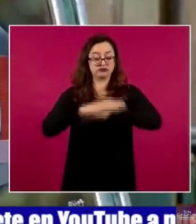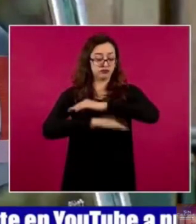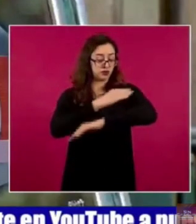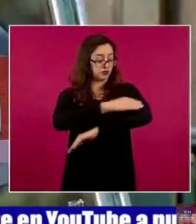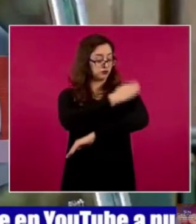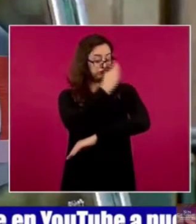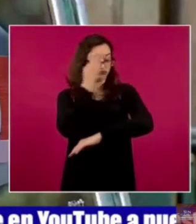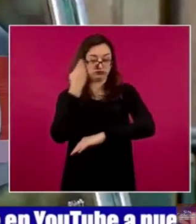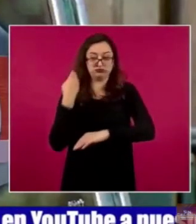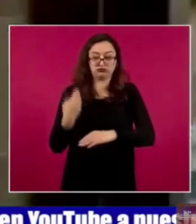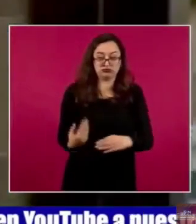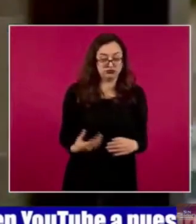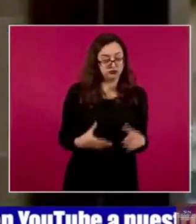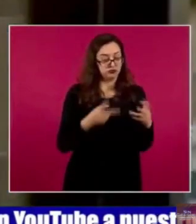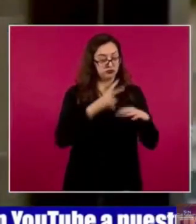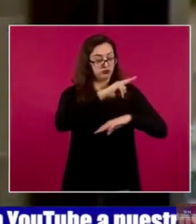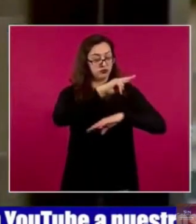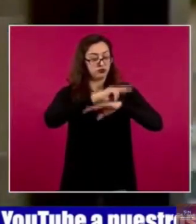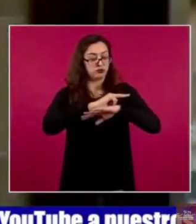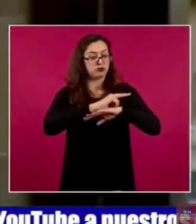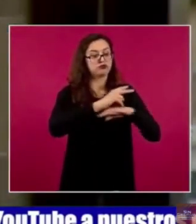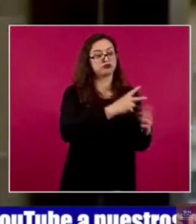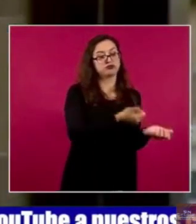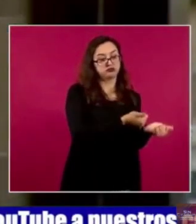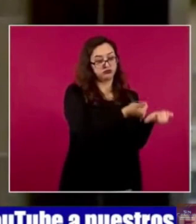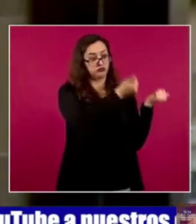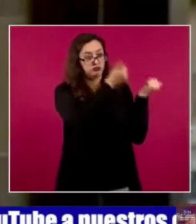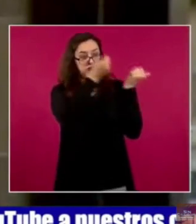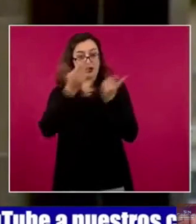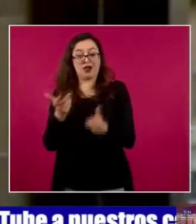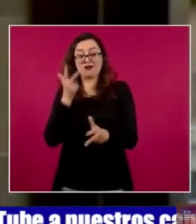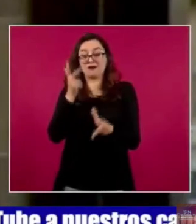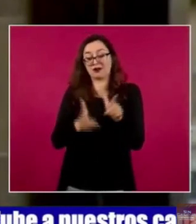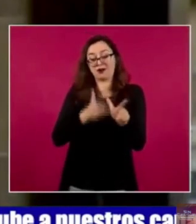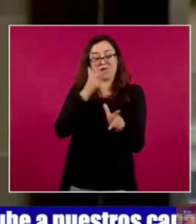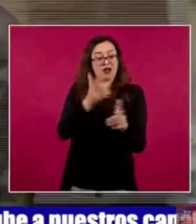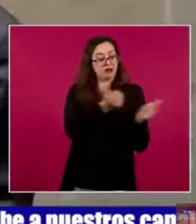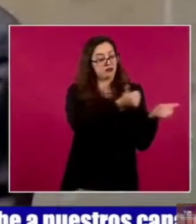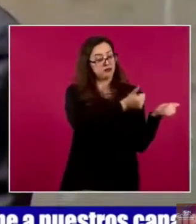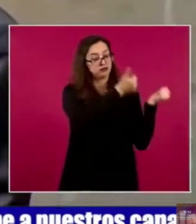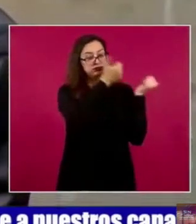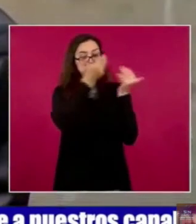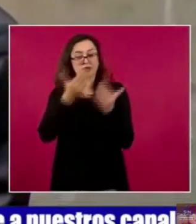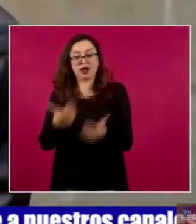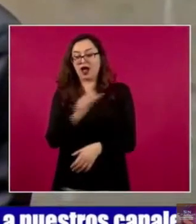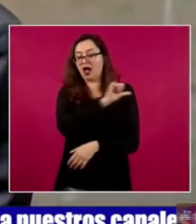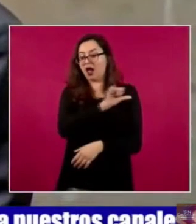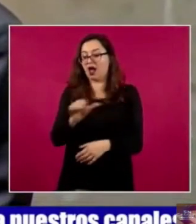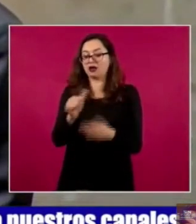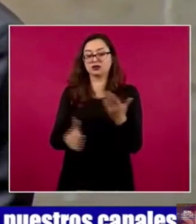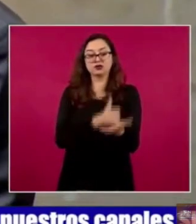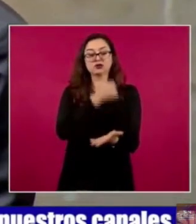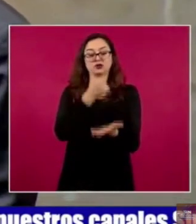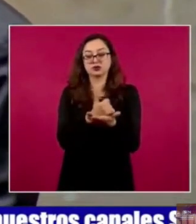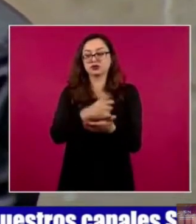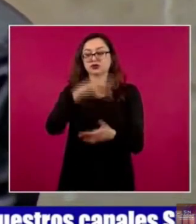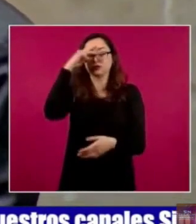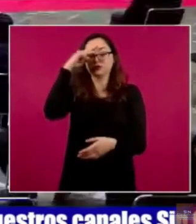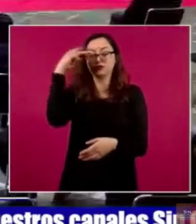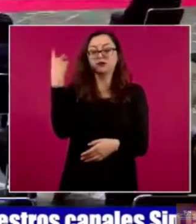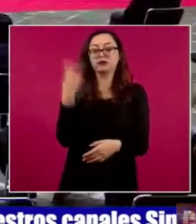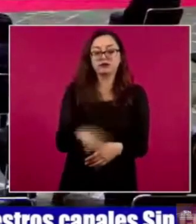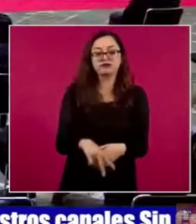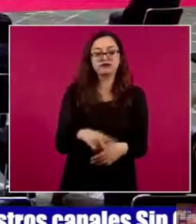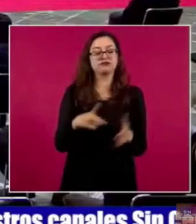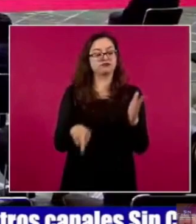la Alianza de Ferrocarrileros lo trasladó hasta la Ciudad de México. En todas las